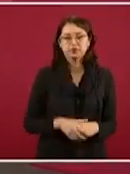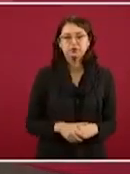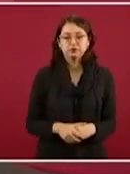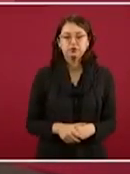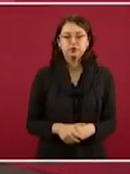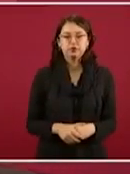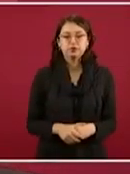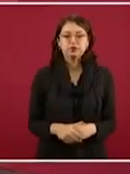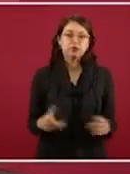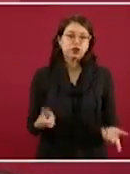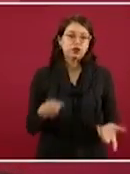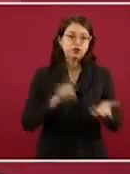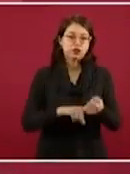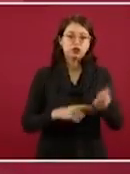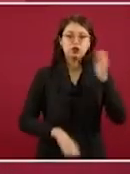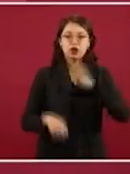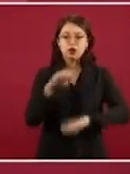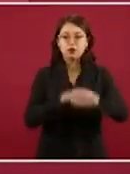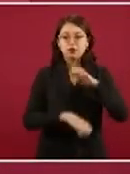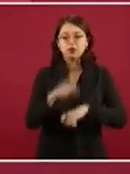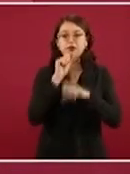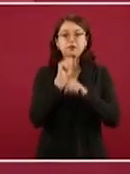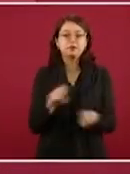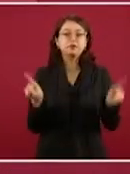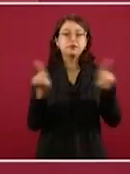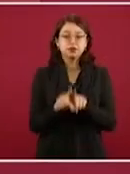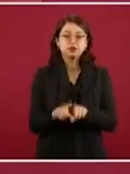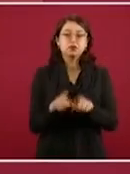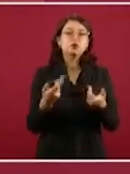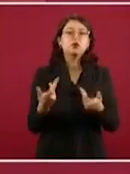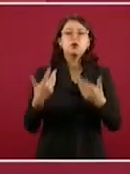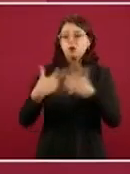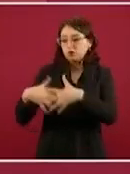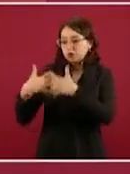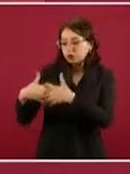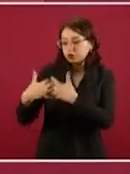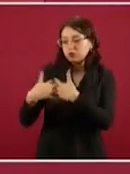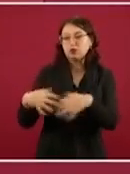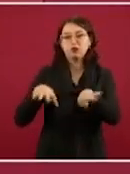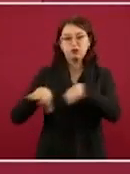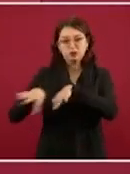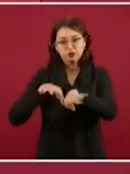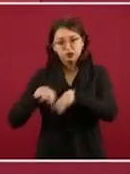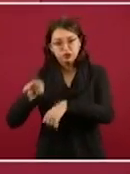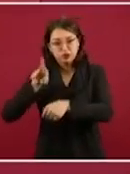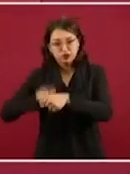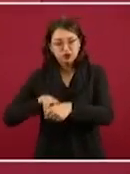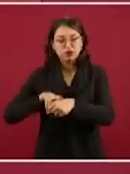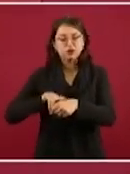del sector empresarial como del sector obrero, y